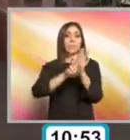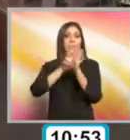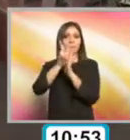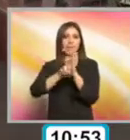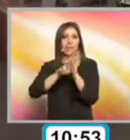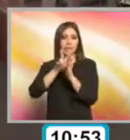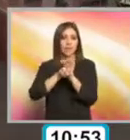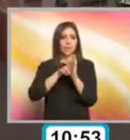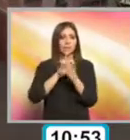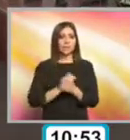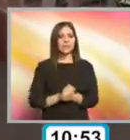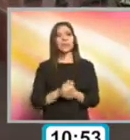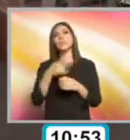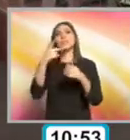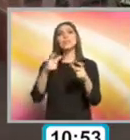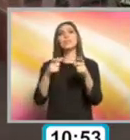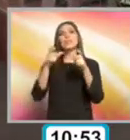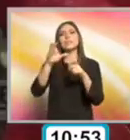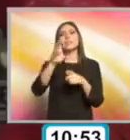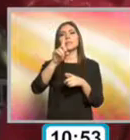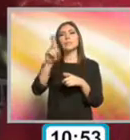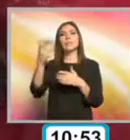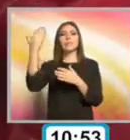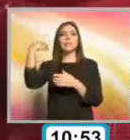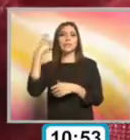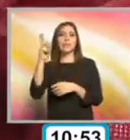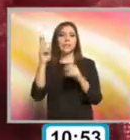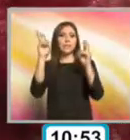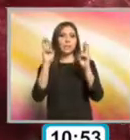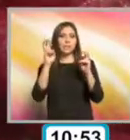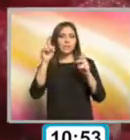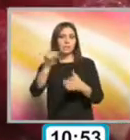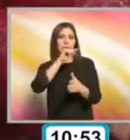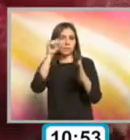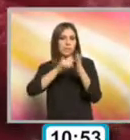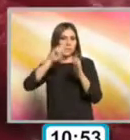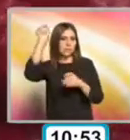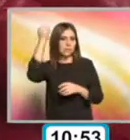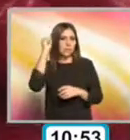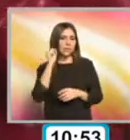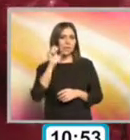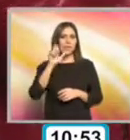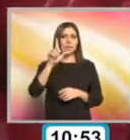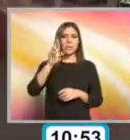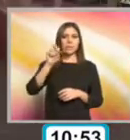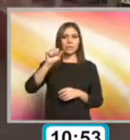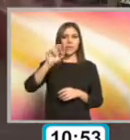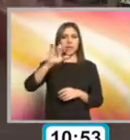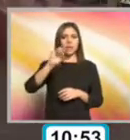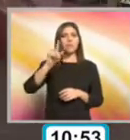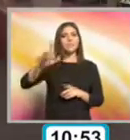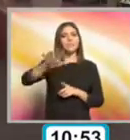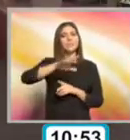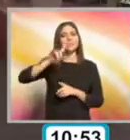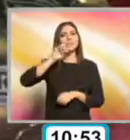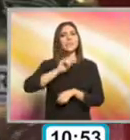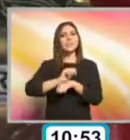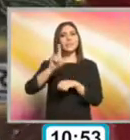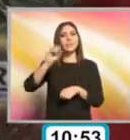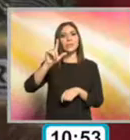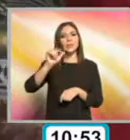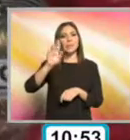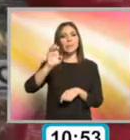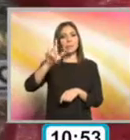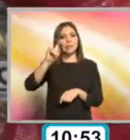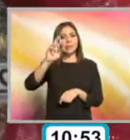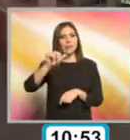salió, el material discográfico que salió en diciembre lo grabaron en el Rosario, Sinaloa, en la tierra de Lola Beltrán. Así es. Que todavía hay sencillos